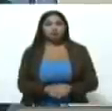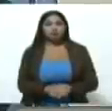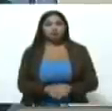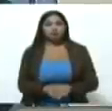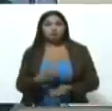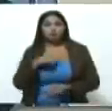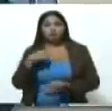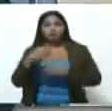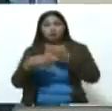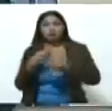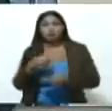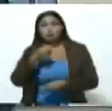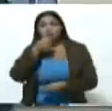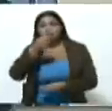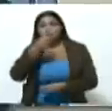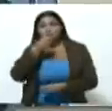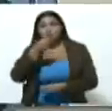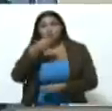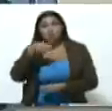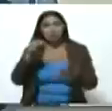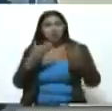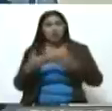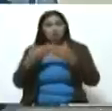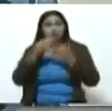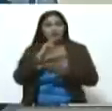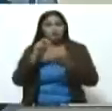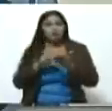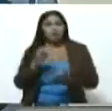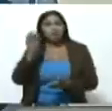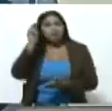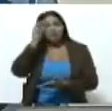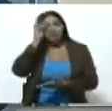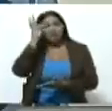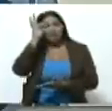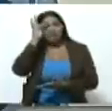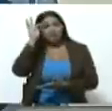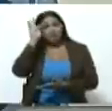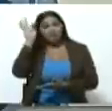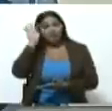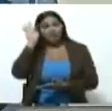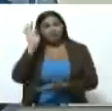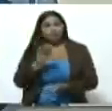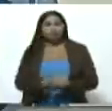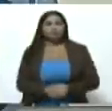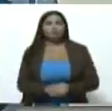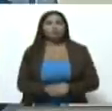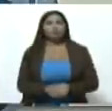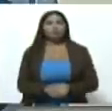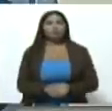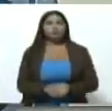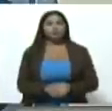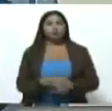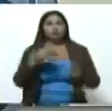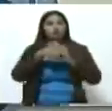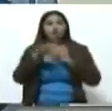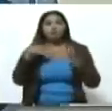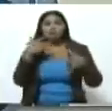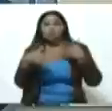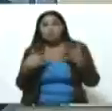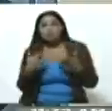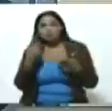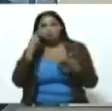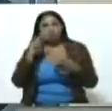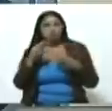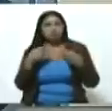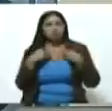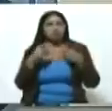realizar esta rueda de prensa acá en la Escuela Nacional de Fiscales, dentro de las actividades